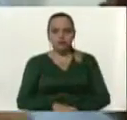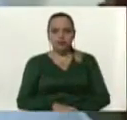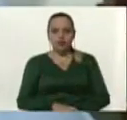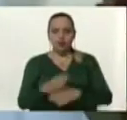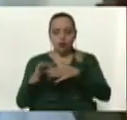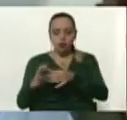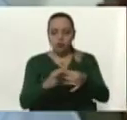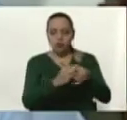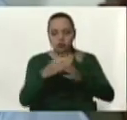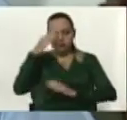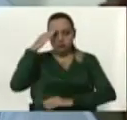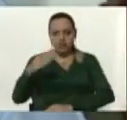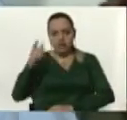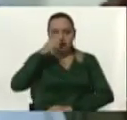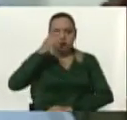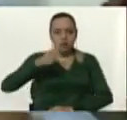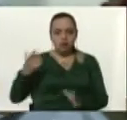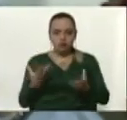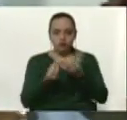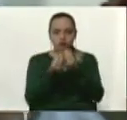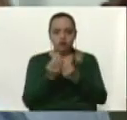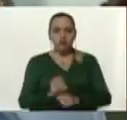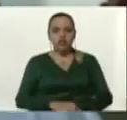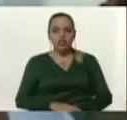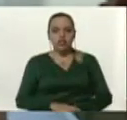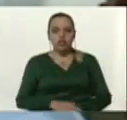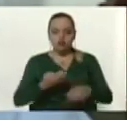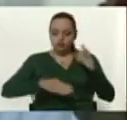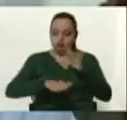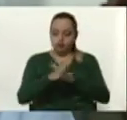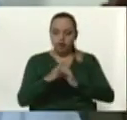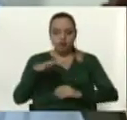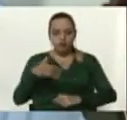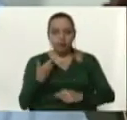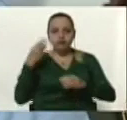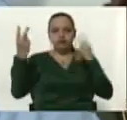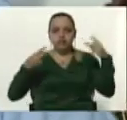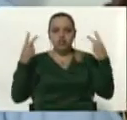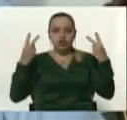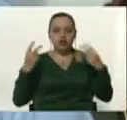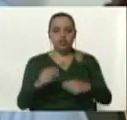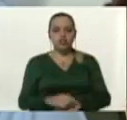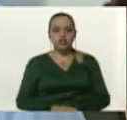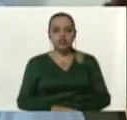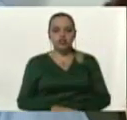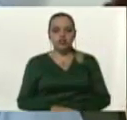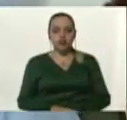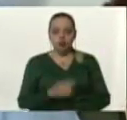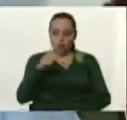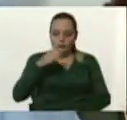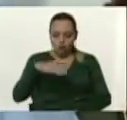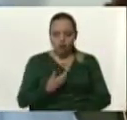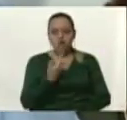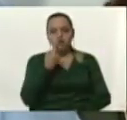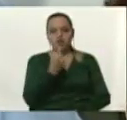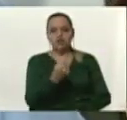unión cívico-militar, y vamos a salir victoriosos. Hoy puedo decir aquí,